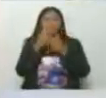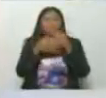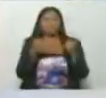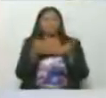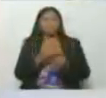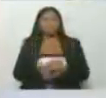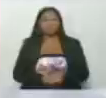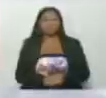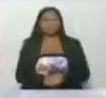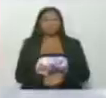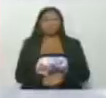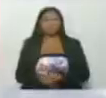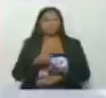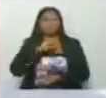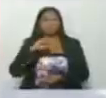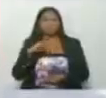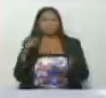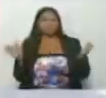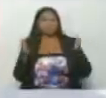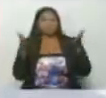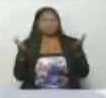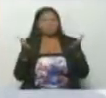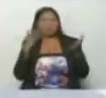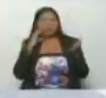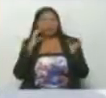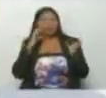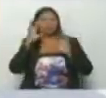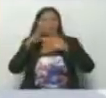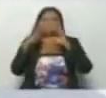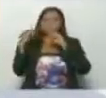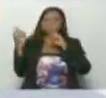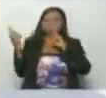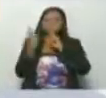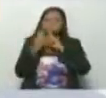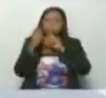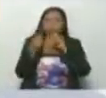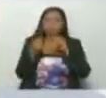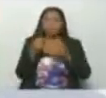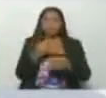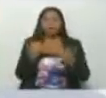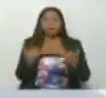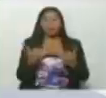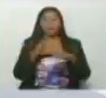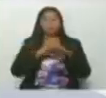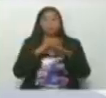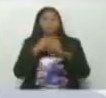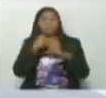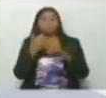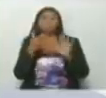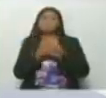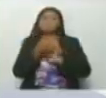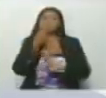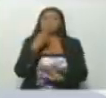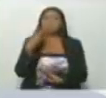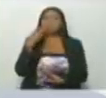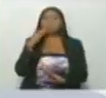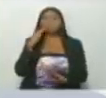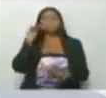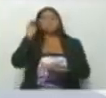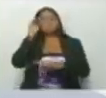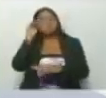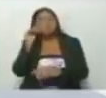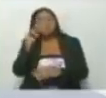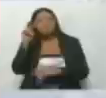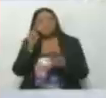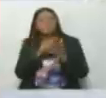temas que nos motivó a conversar el día de hoy con nuestro invitado el diputado jesús farías porque nosotros hablan decíamos bueno hay que hablar de proyecciones 2022 pero